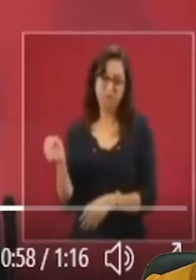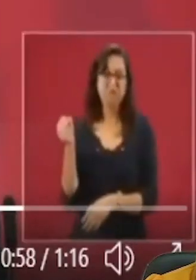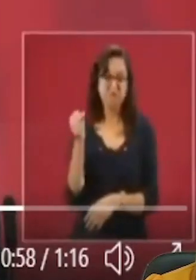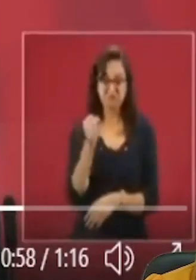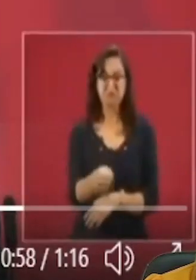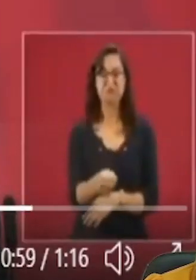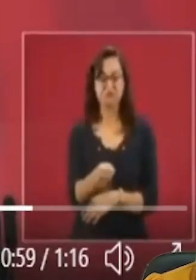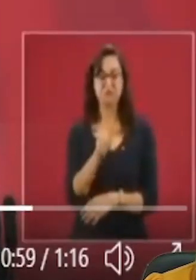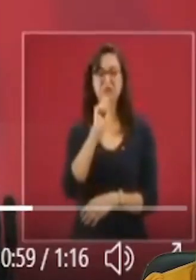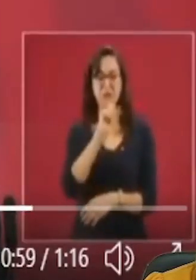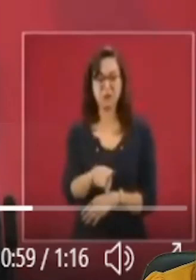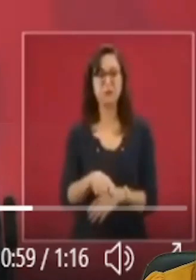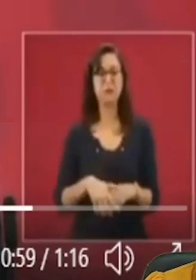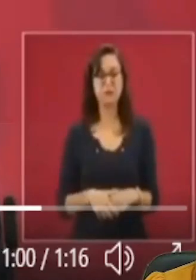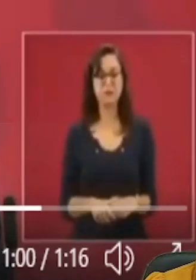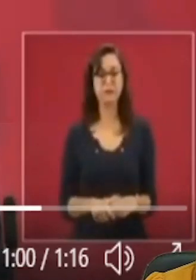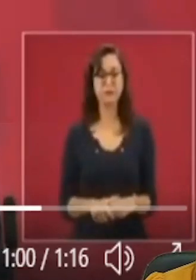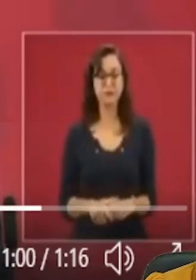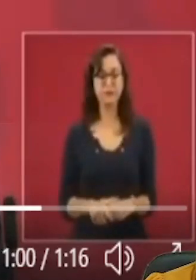competentes.